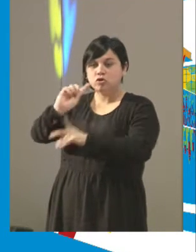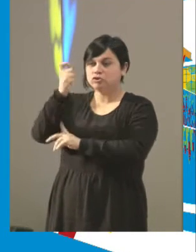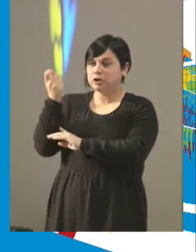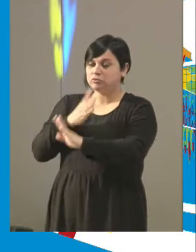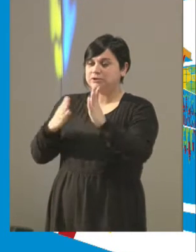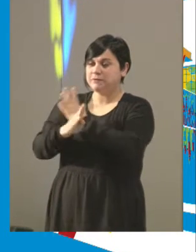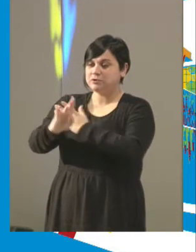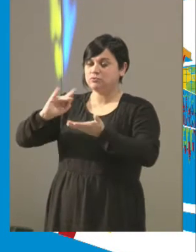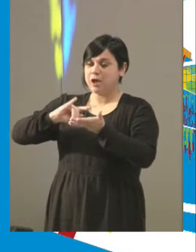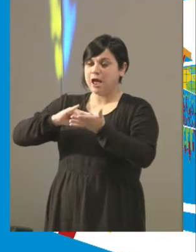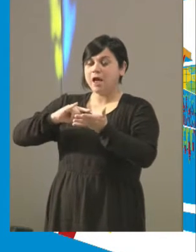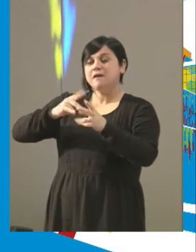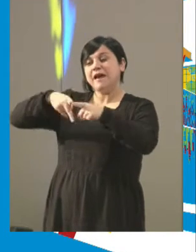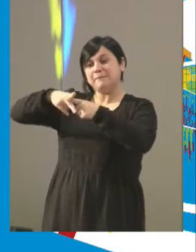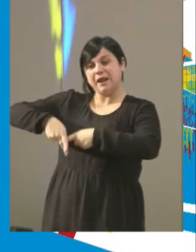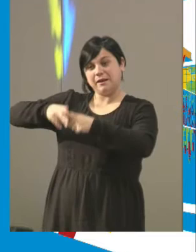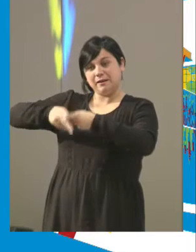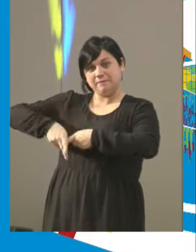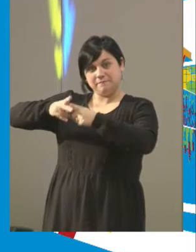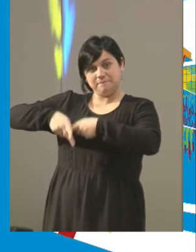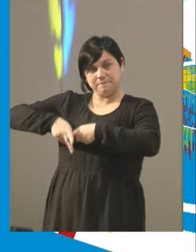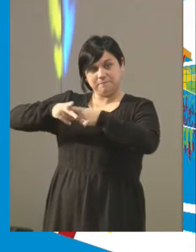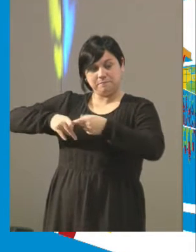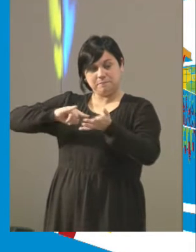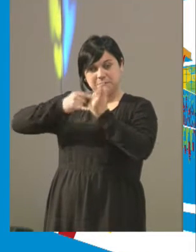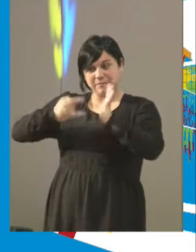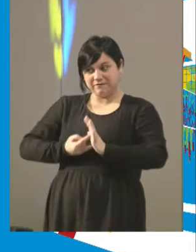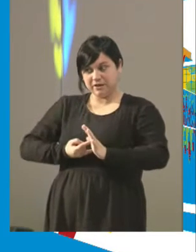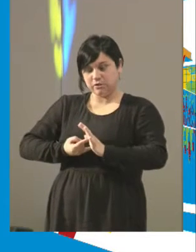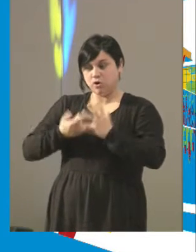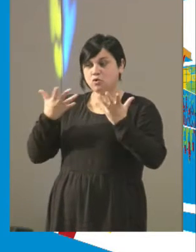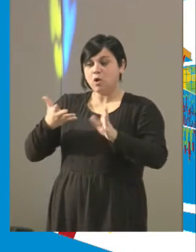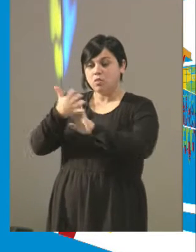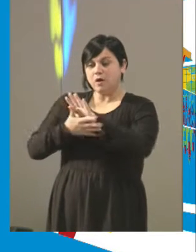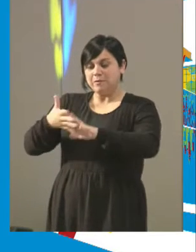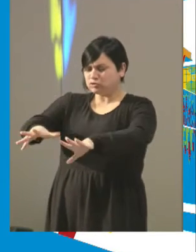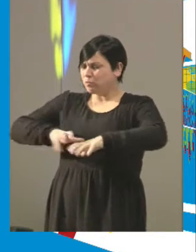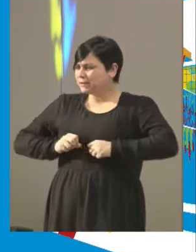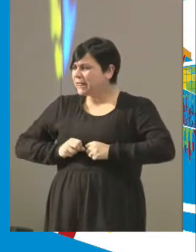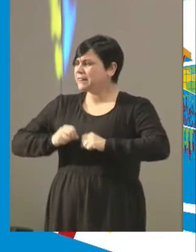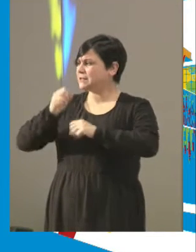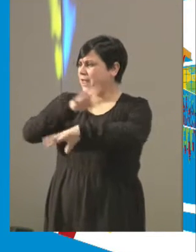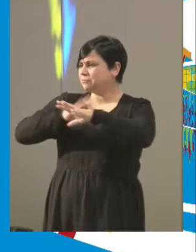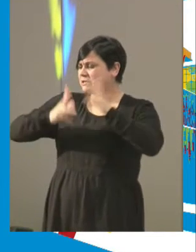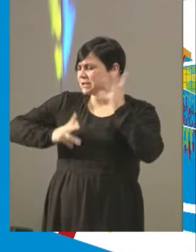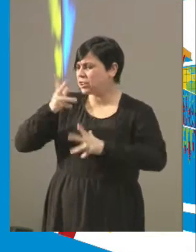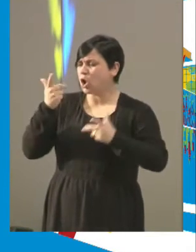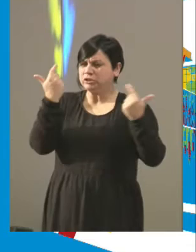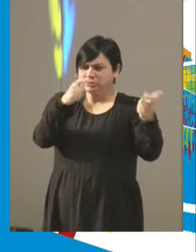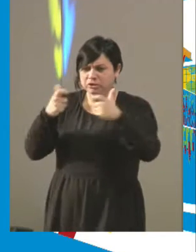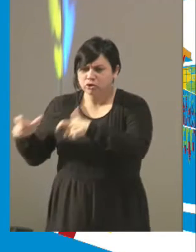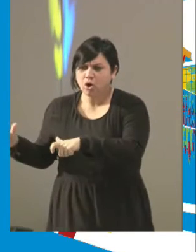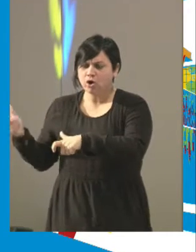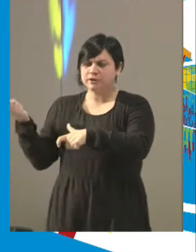herramienta fundamental que es la planificación. La planificación que cuando estamos hablando de tantas competencias, de tantas administraciones que convergen en un ámbito sectorial, pues